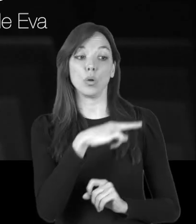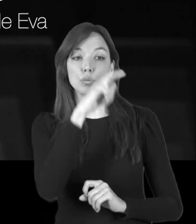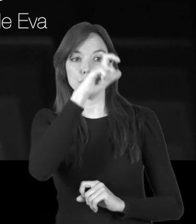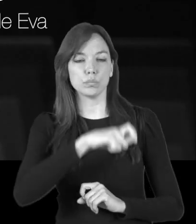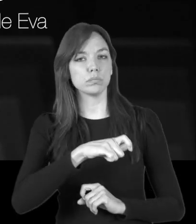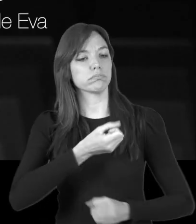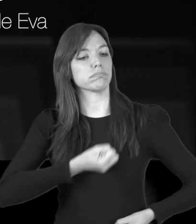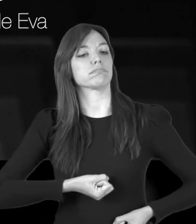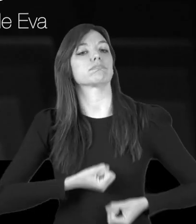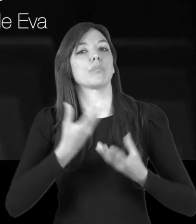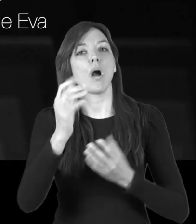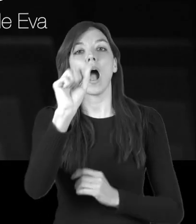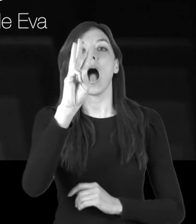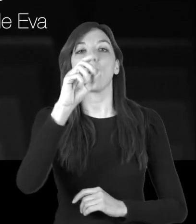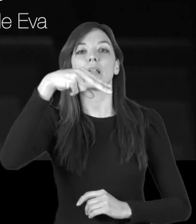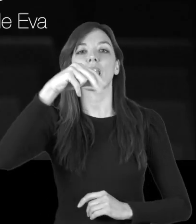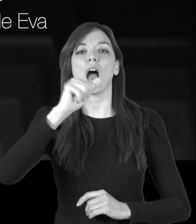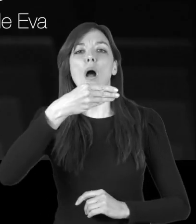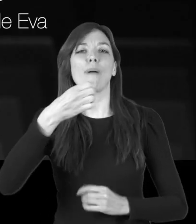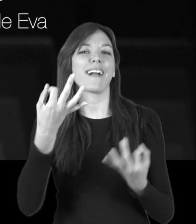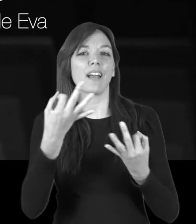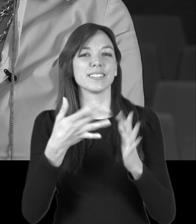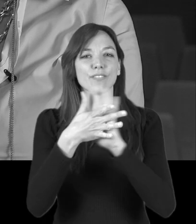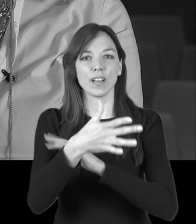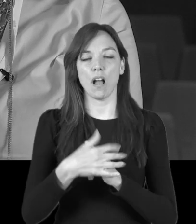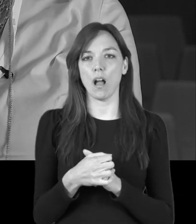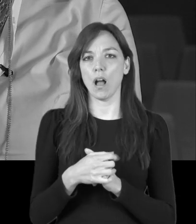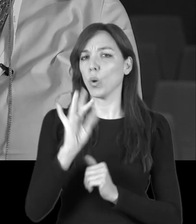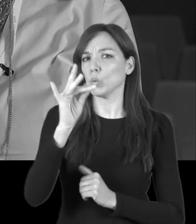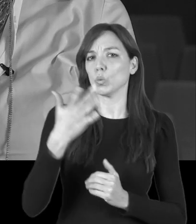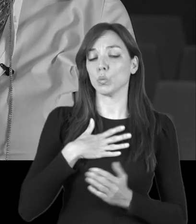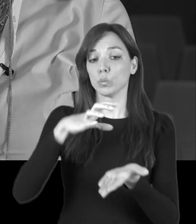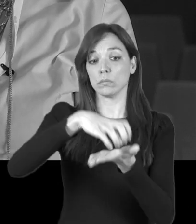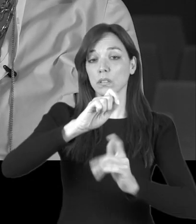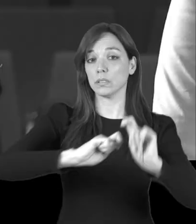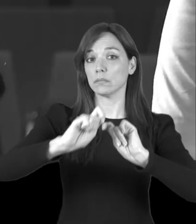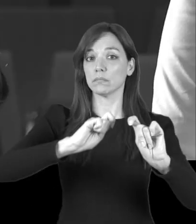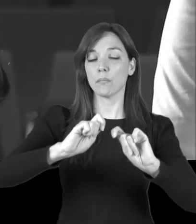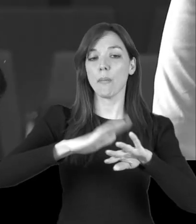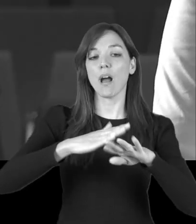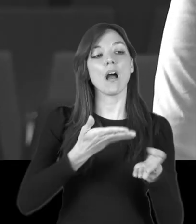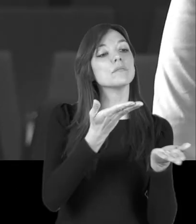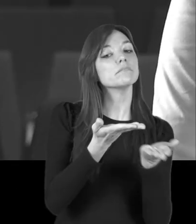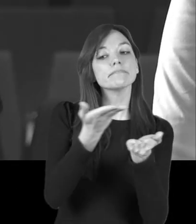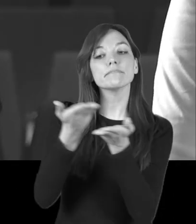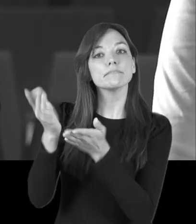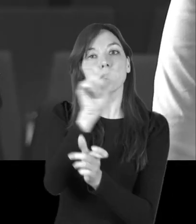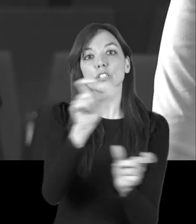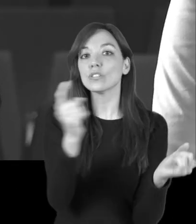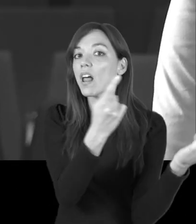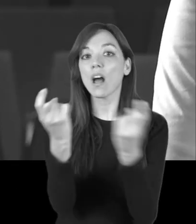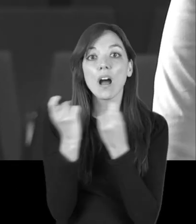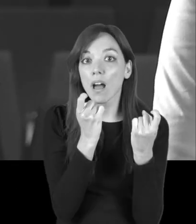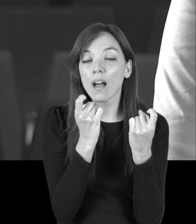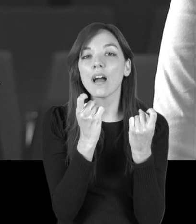creo que tú eres capaz de decir que es para ti Arnava, ¿verdad? Para mí Arnava es para ayudar a las personas que lo